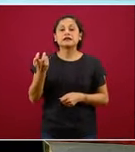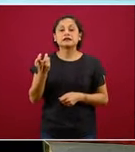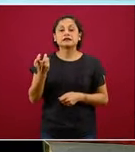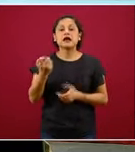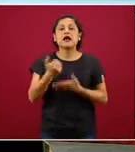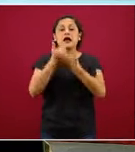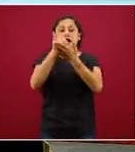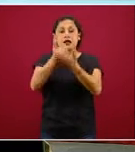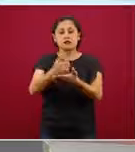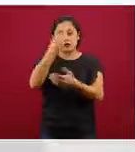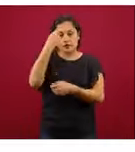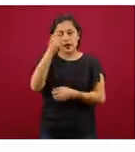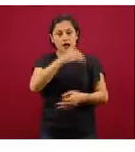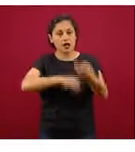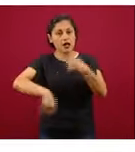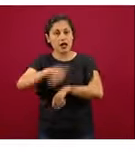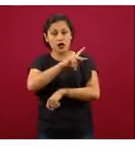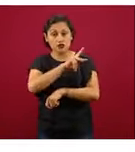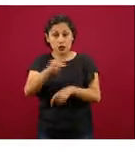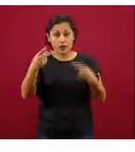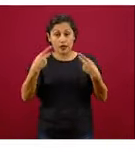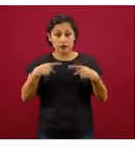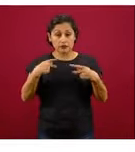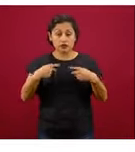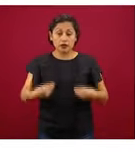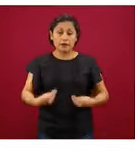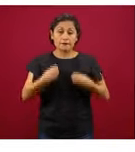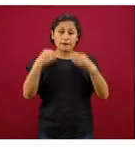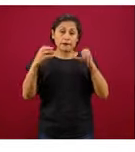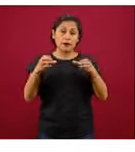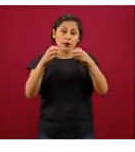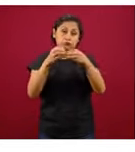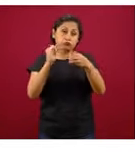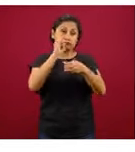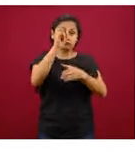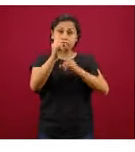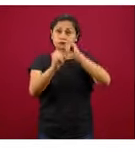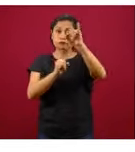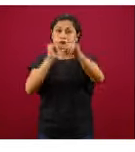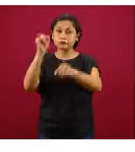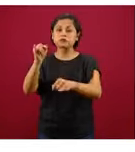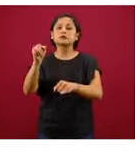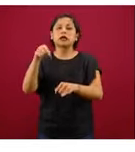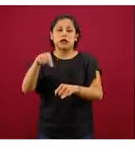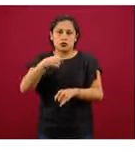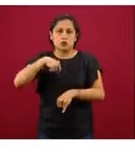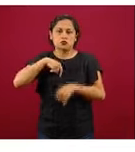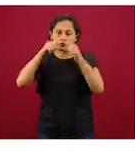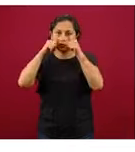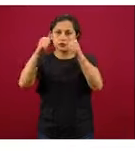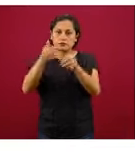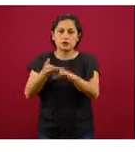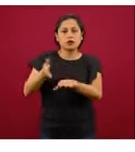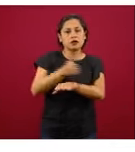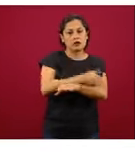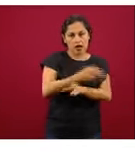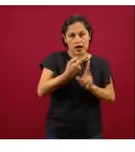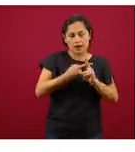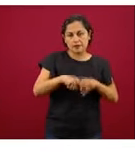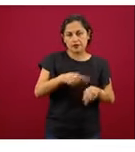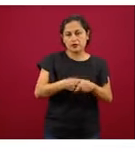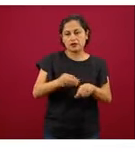la población, a las poblaciones alejadas de los servicios, y estamos trabajando desde la pandemia, que inició la pandemia, con 341 unidades médicas